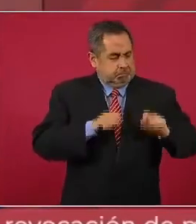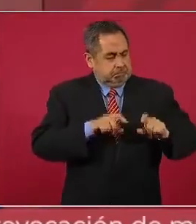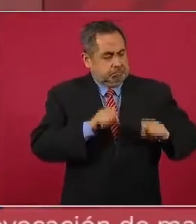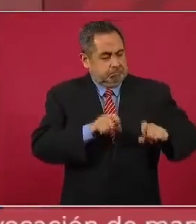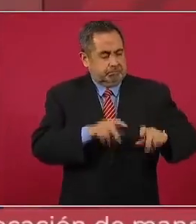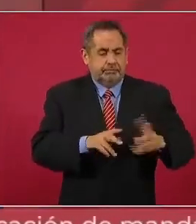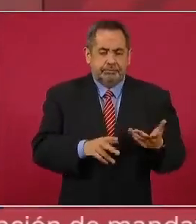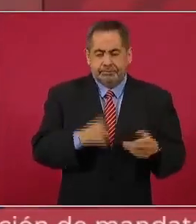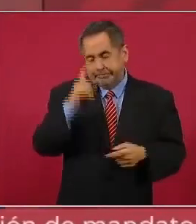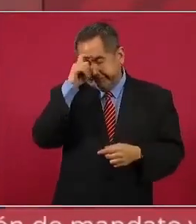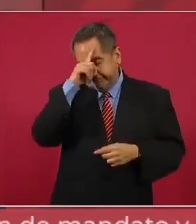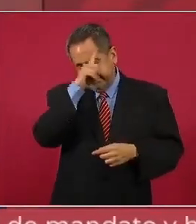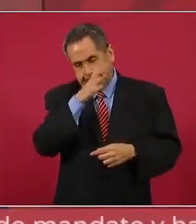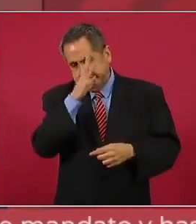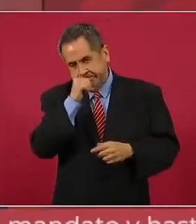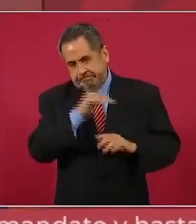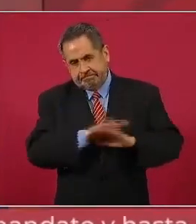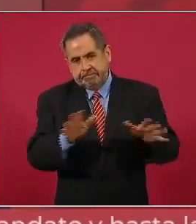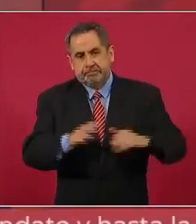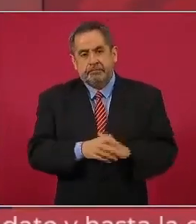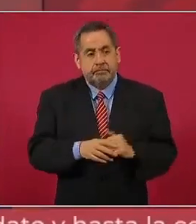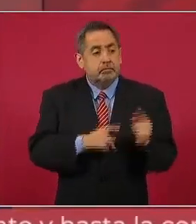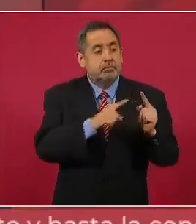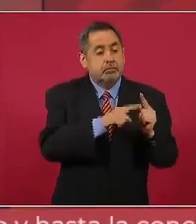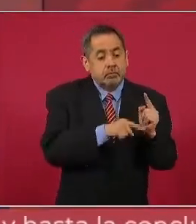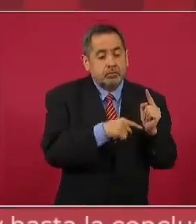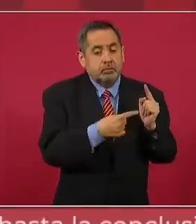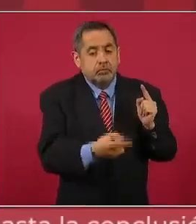de que cambien. Sus hijos sí,